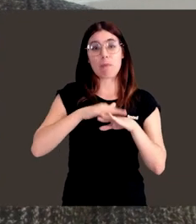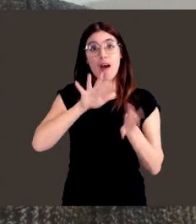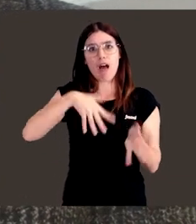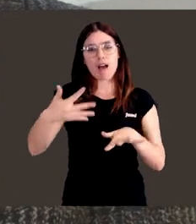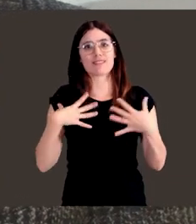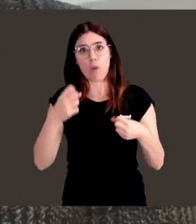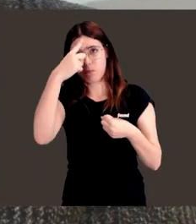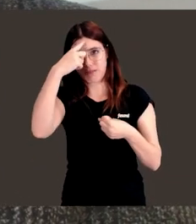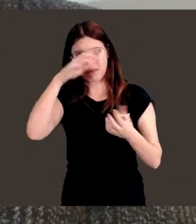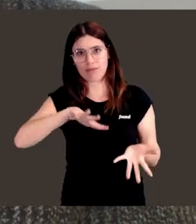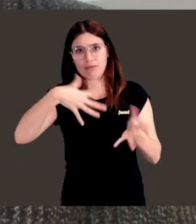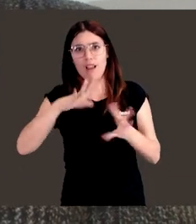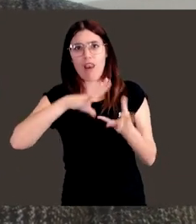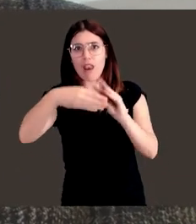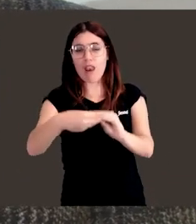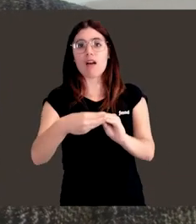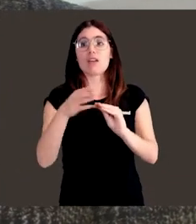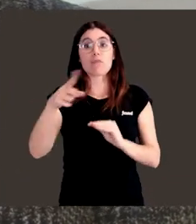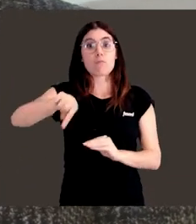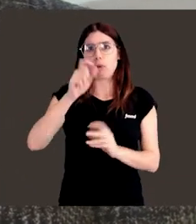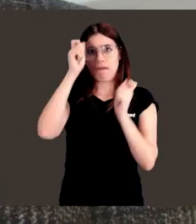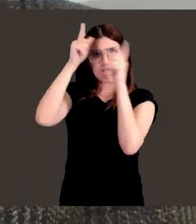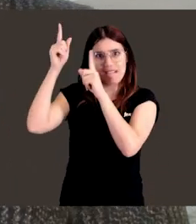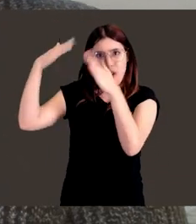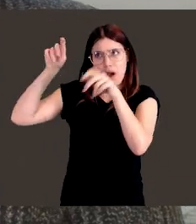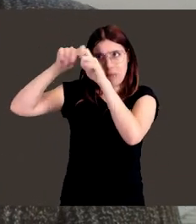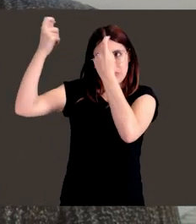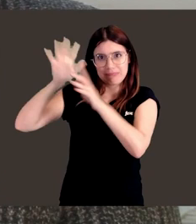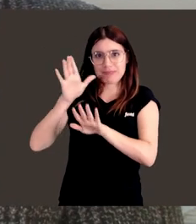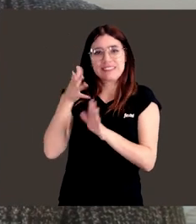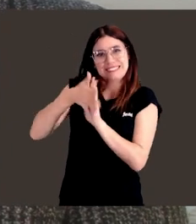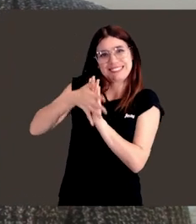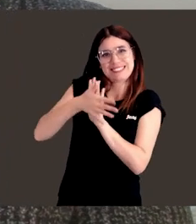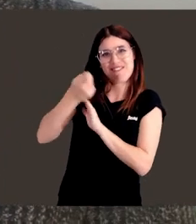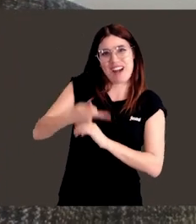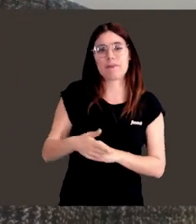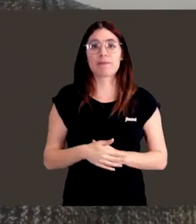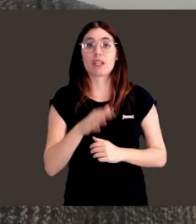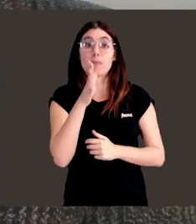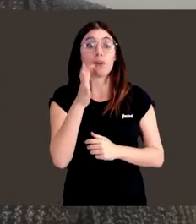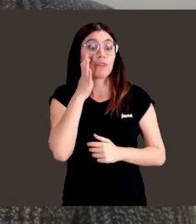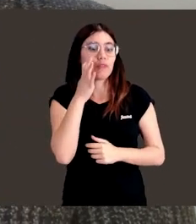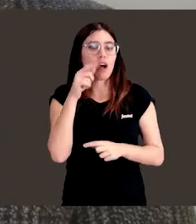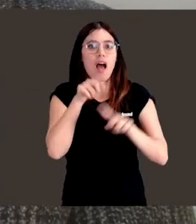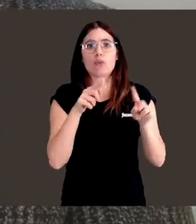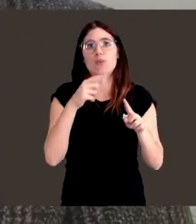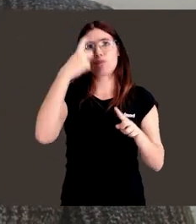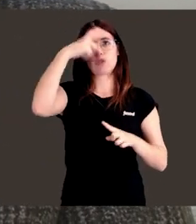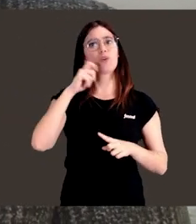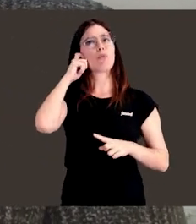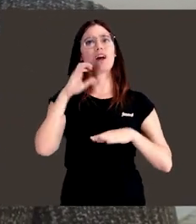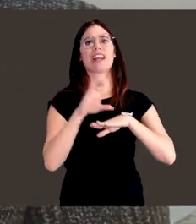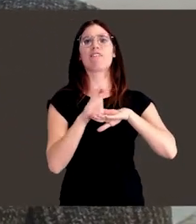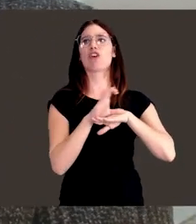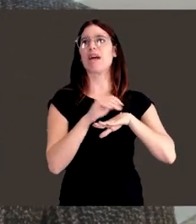aplicar a salud mental y probablemente no se hubiese imaginado antes que esto es posible. Probablemente a lo mejor una